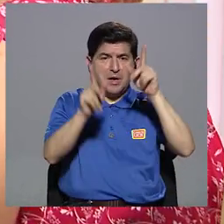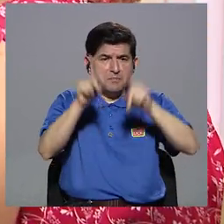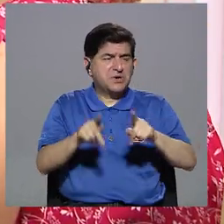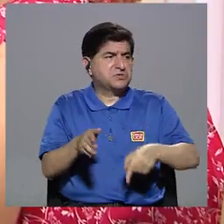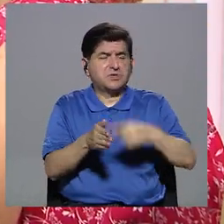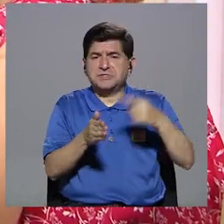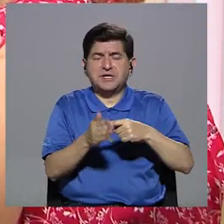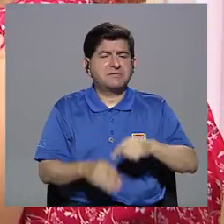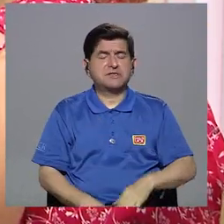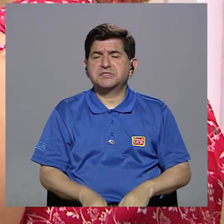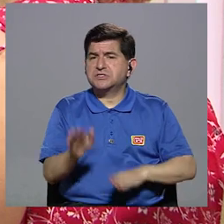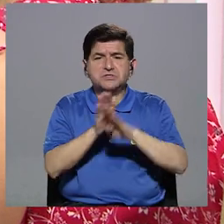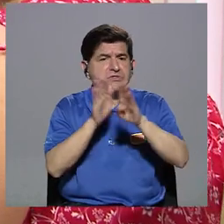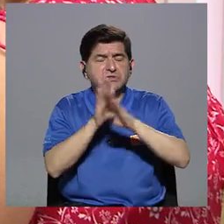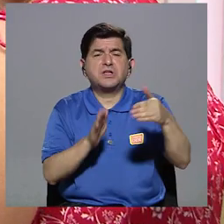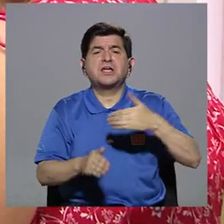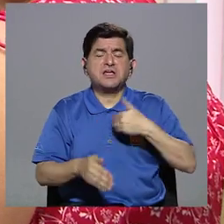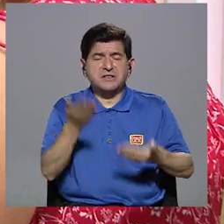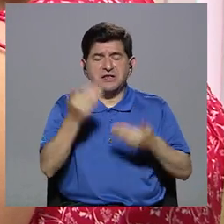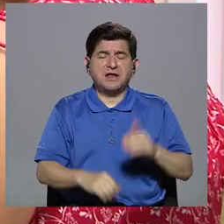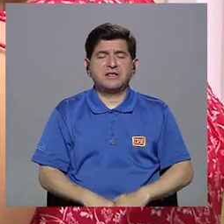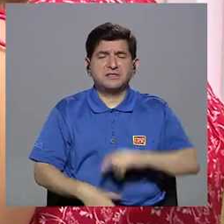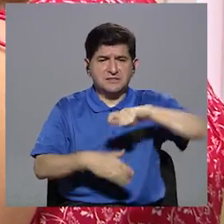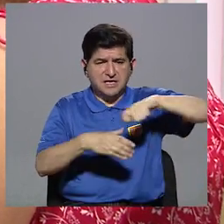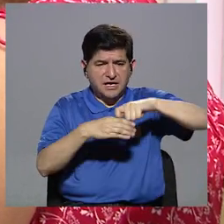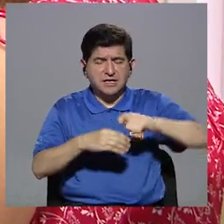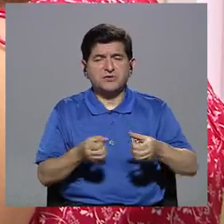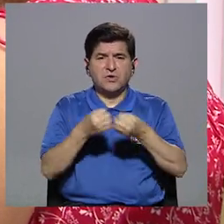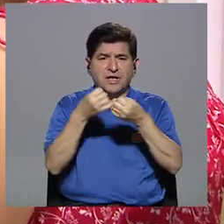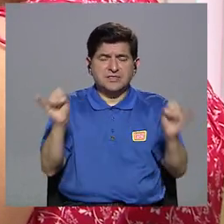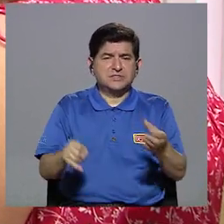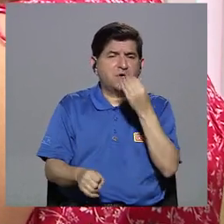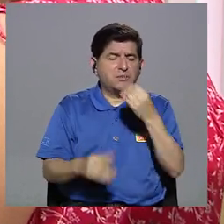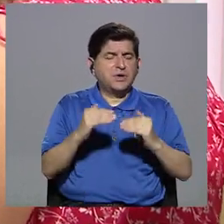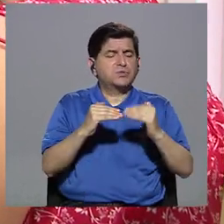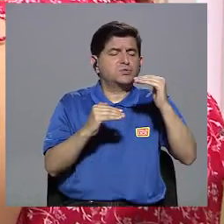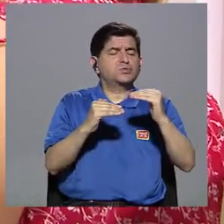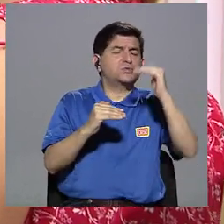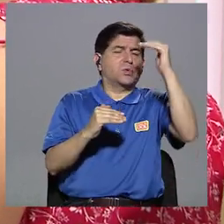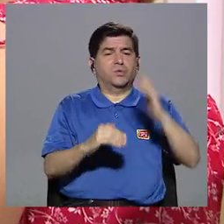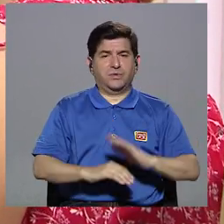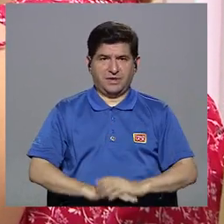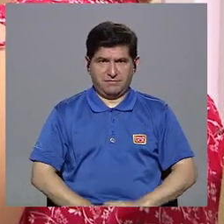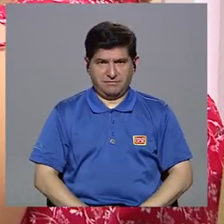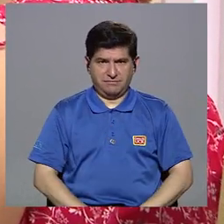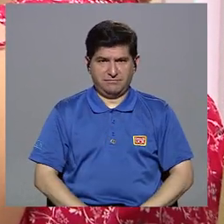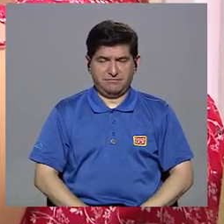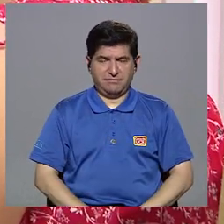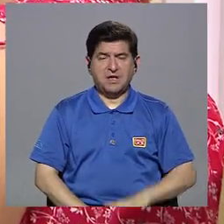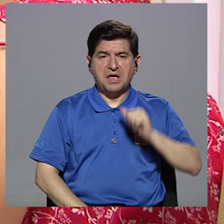pacientes que no desarrollan diabetes que pueden tener glicemias en ayunas son poquitito mayores